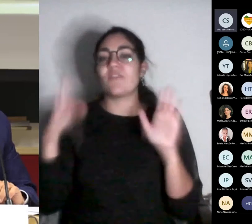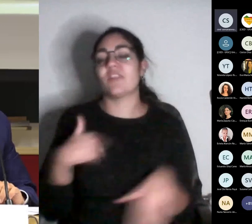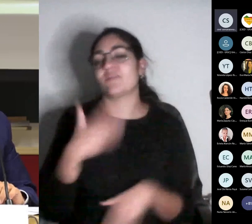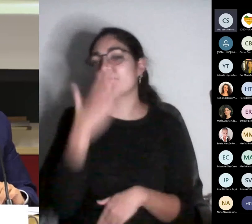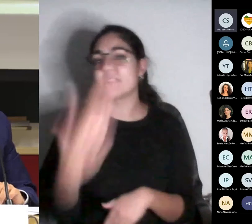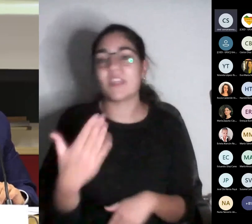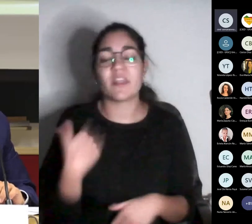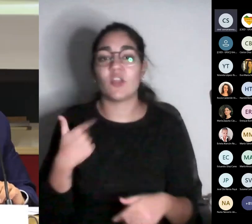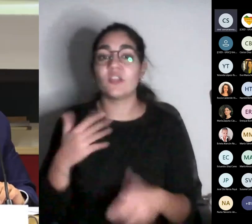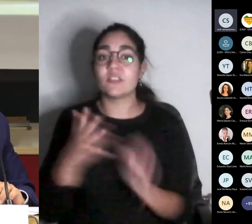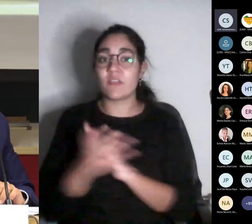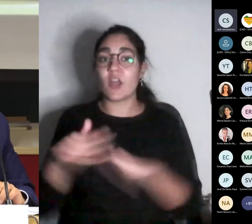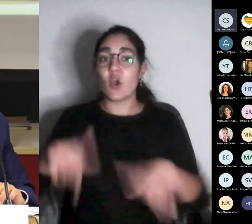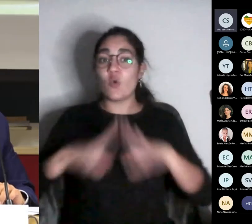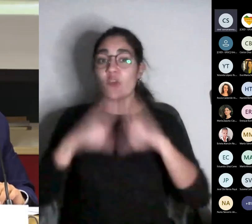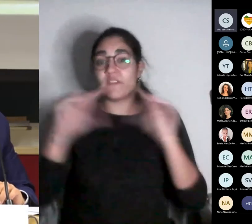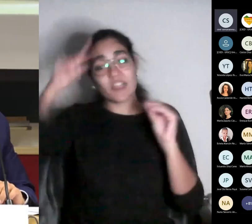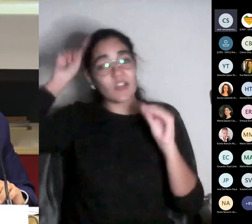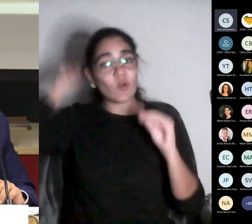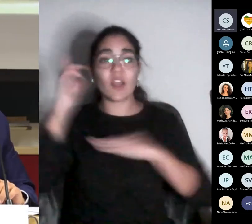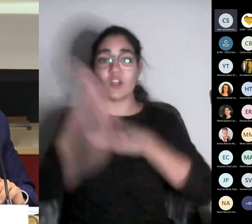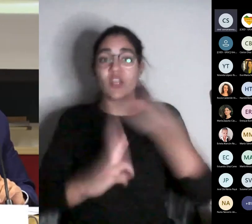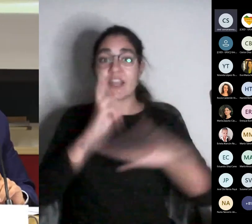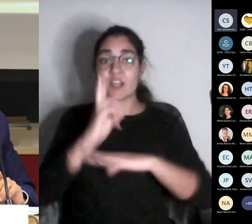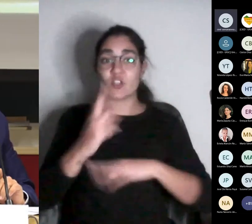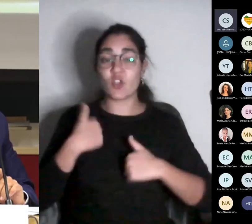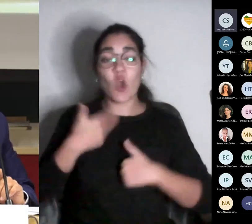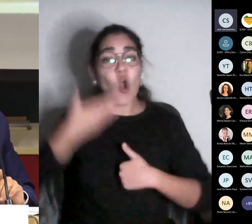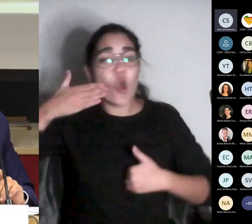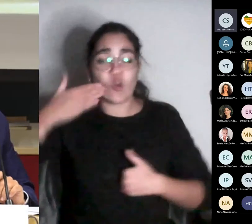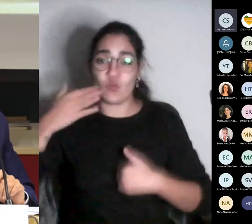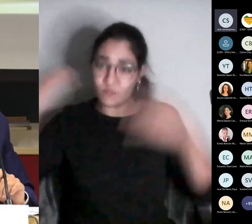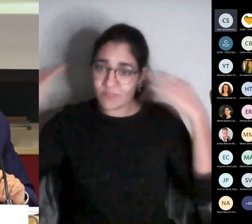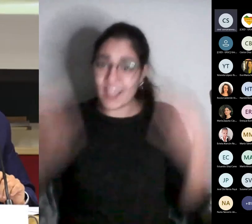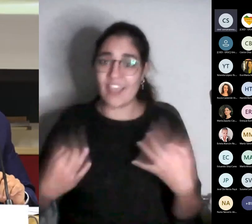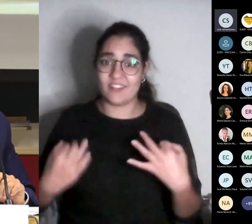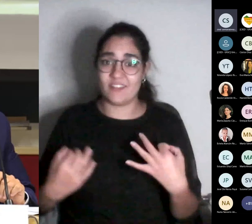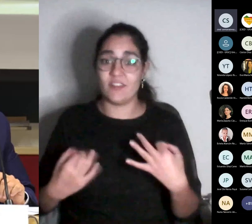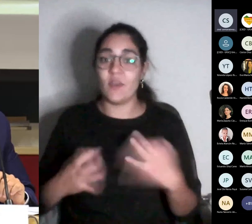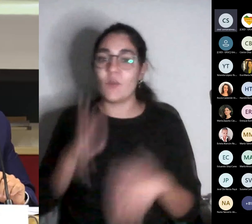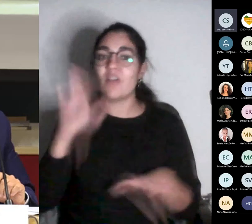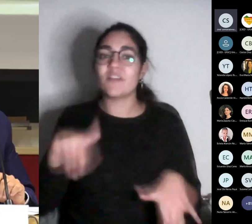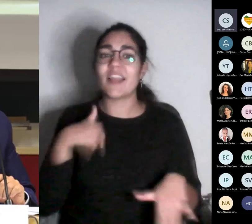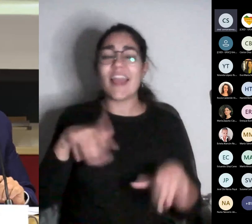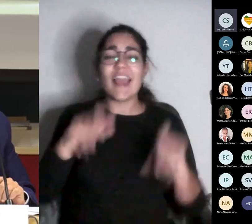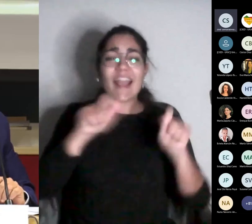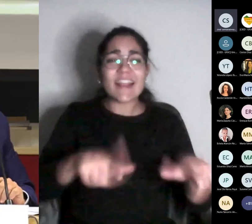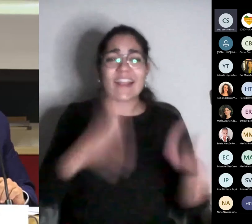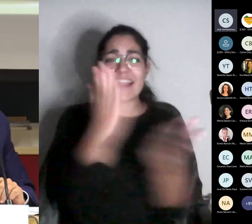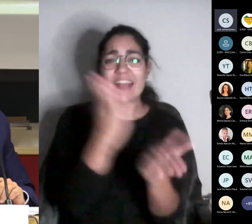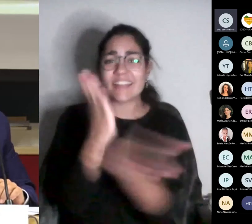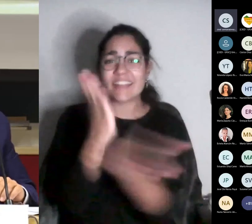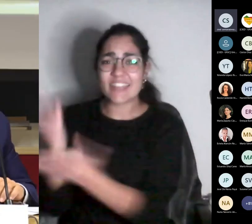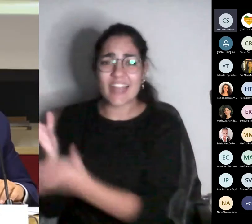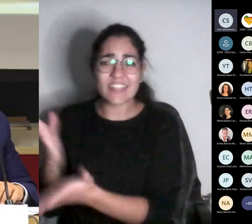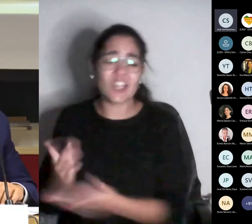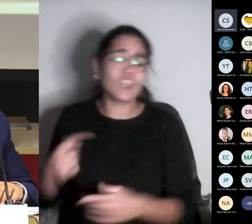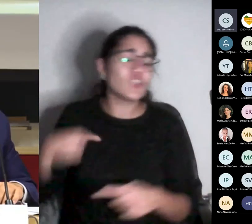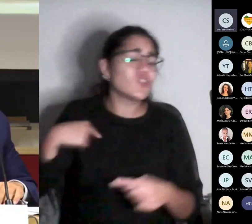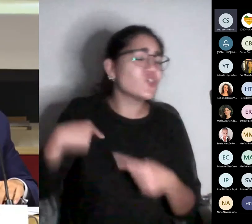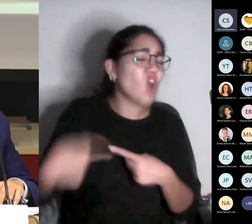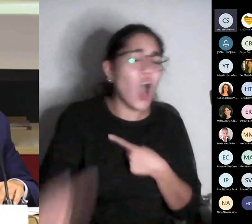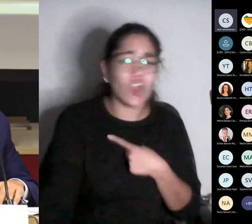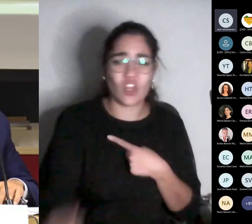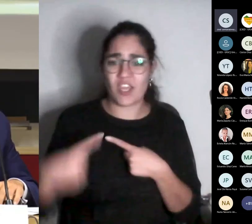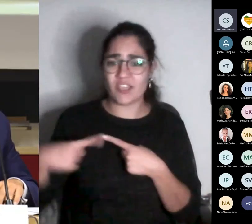ser rector de la Universidad Rey Juan Carlos, en la que ocurren en nuestras aulas todos los días, ocurren